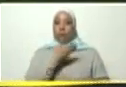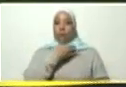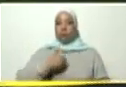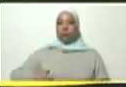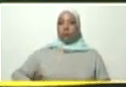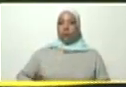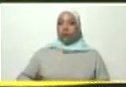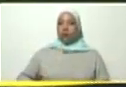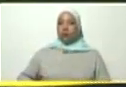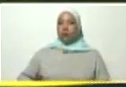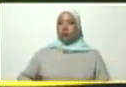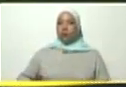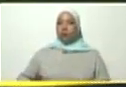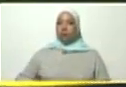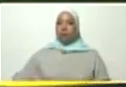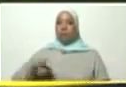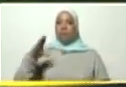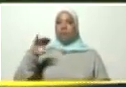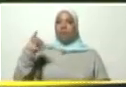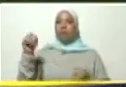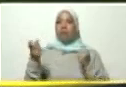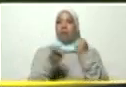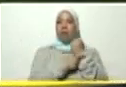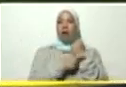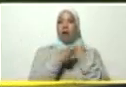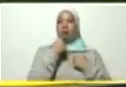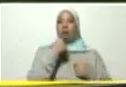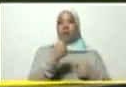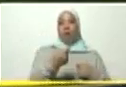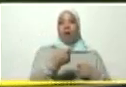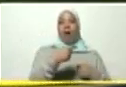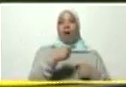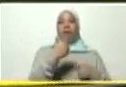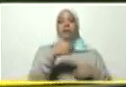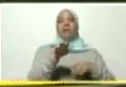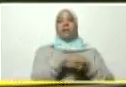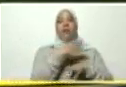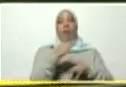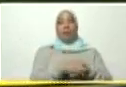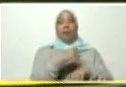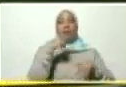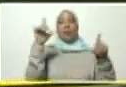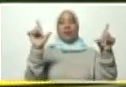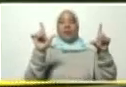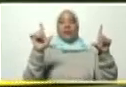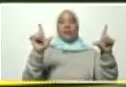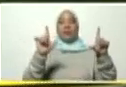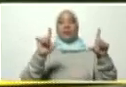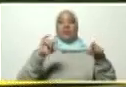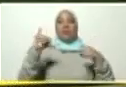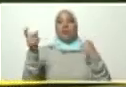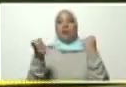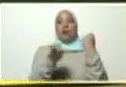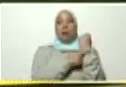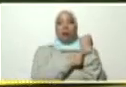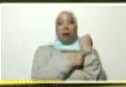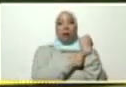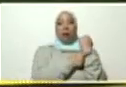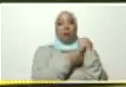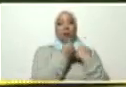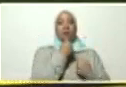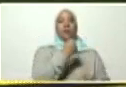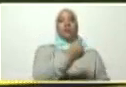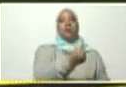no lo digo yo lo dice el mazo los miércoles confle y con agua ha salido a decir que